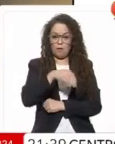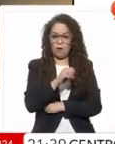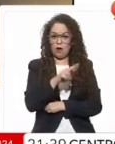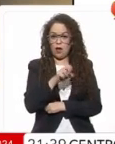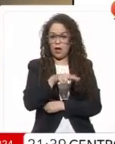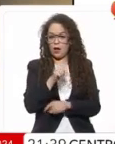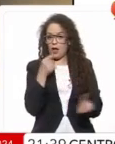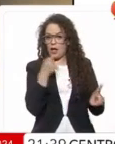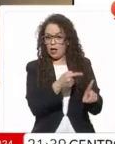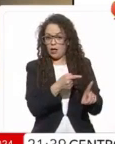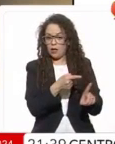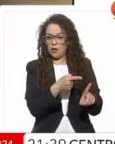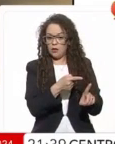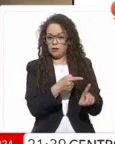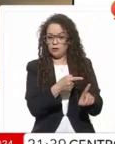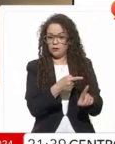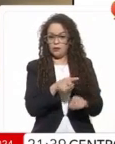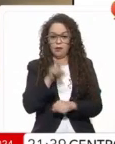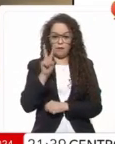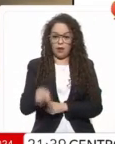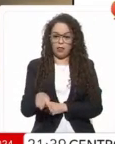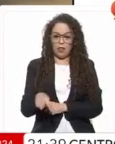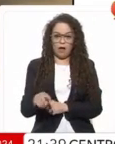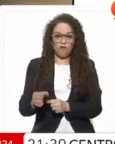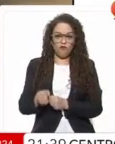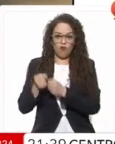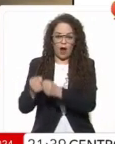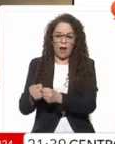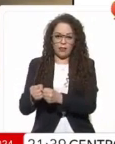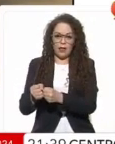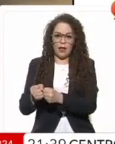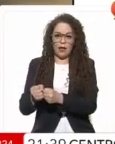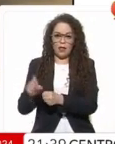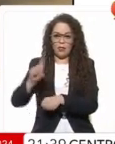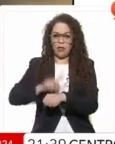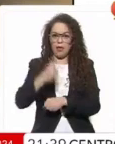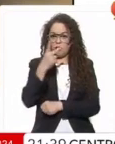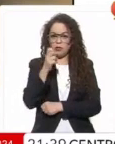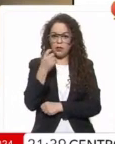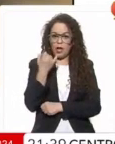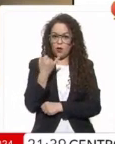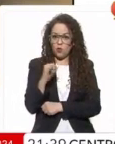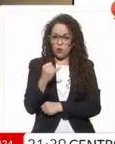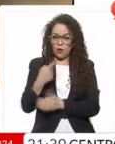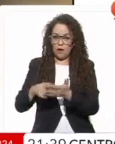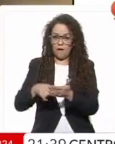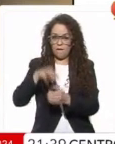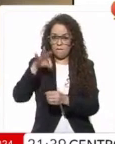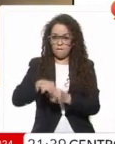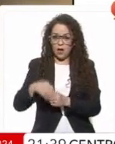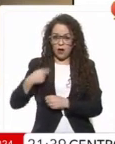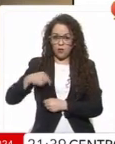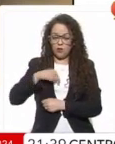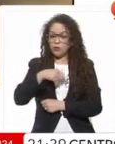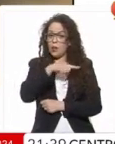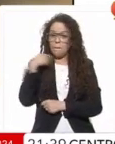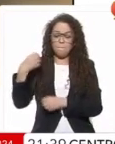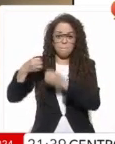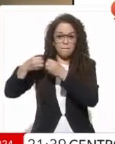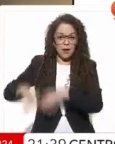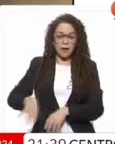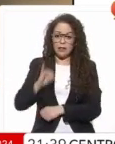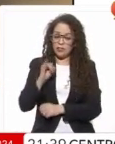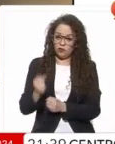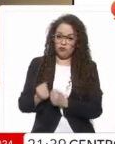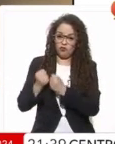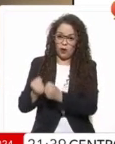Perdimos en forma muy importante la elección del 2 de junio, pero lo sucedido la noche del día